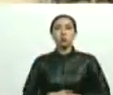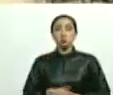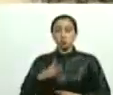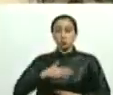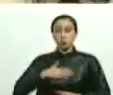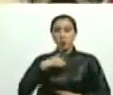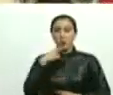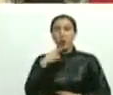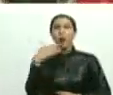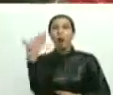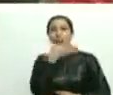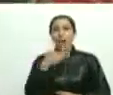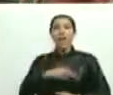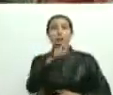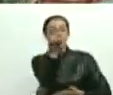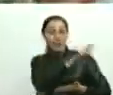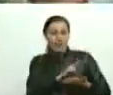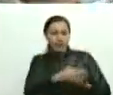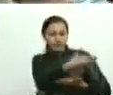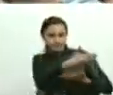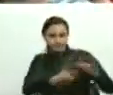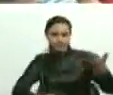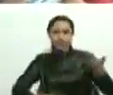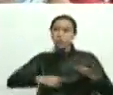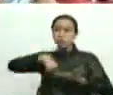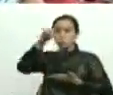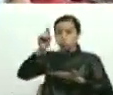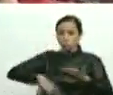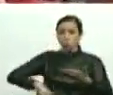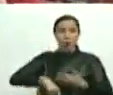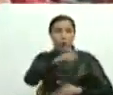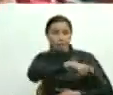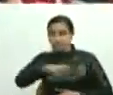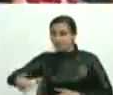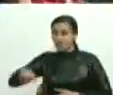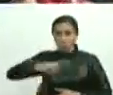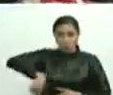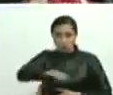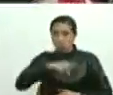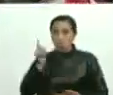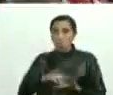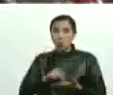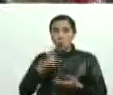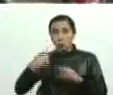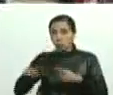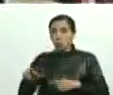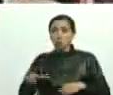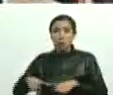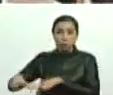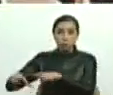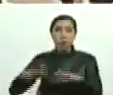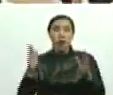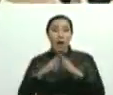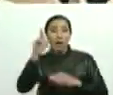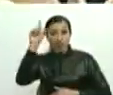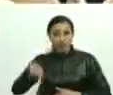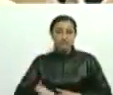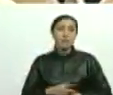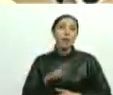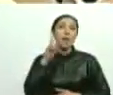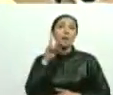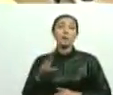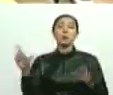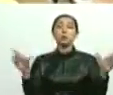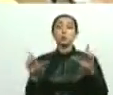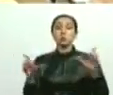porque creo que esto es lo medular. Deben firmarlo los que están aquí y los que están allá en las casas, que seguramente están viendo